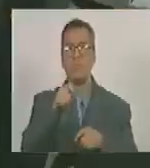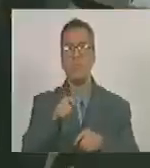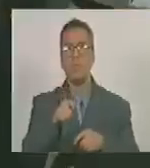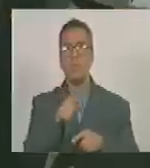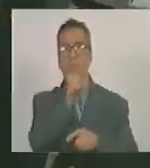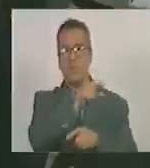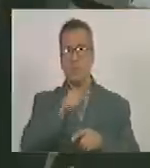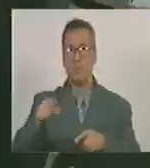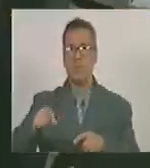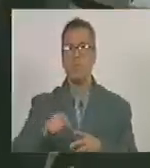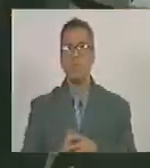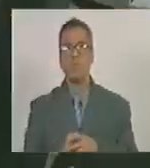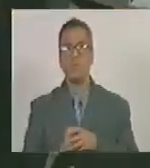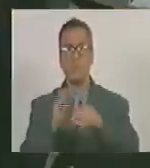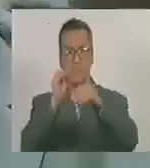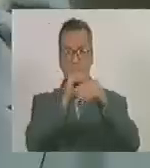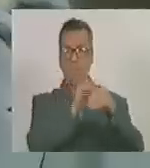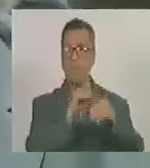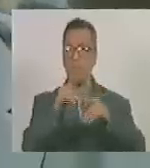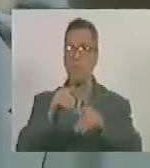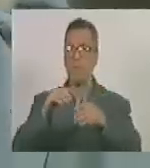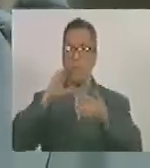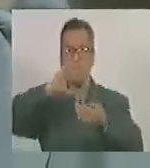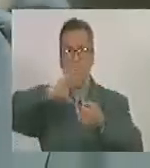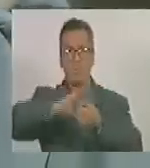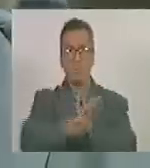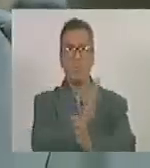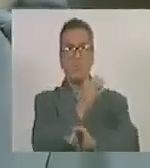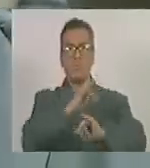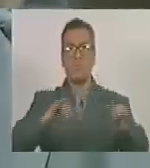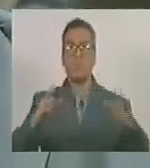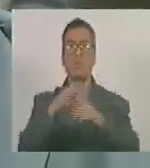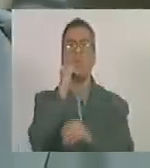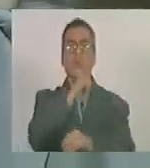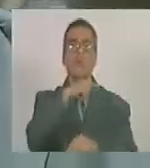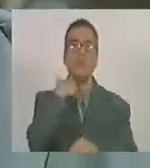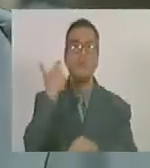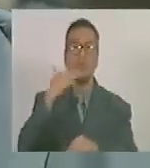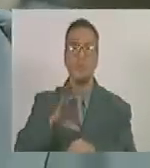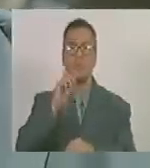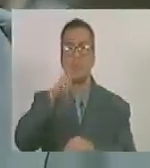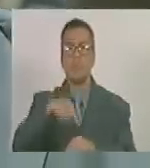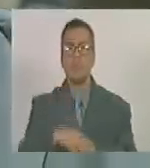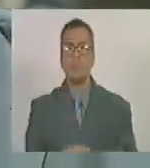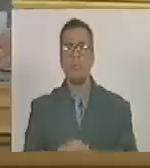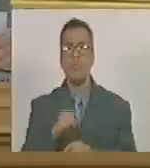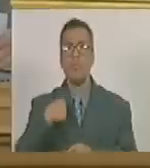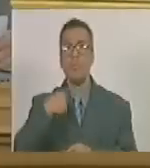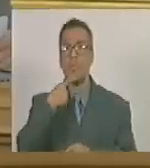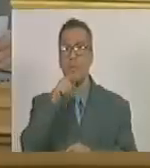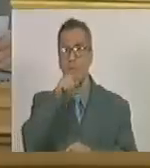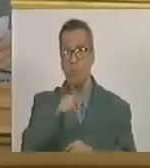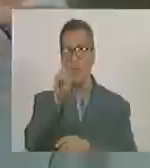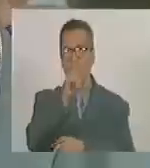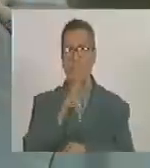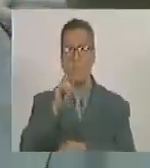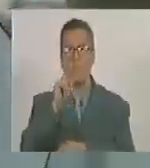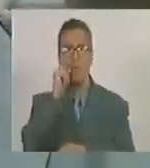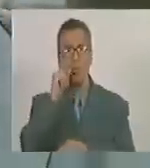esas personas que convocan a la destrucción y a la muerte. Y no me refiero a usted, diputado